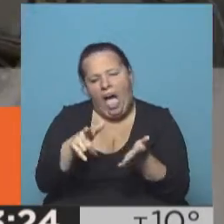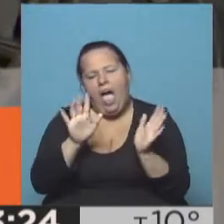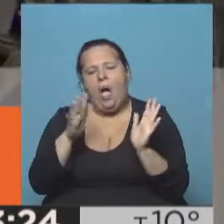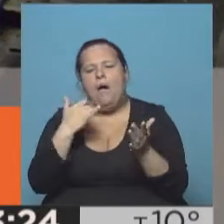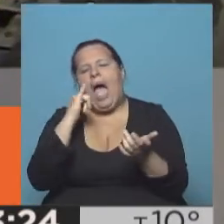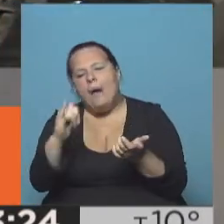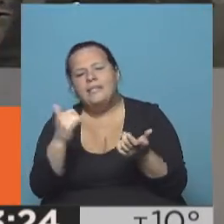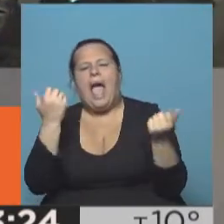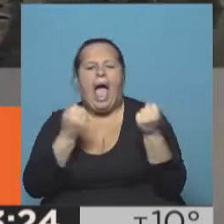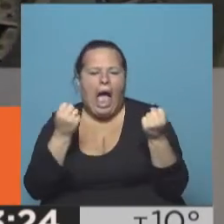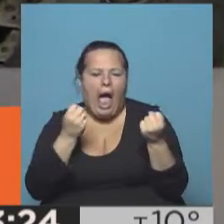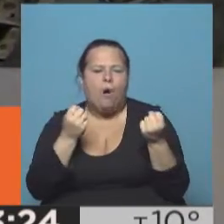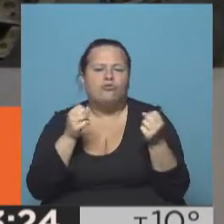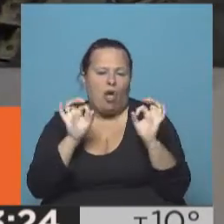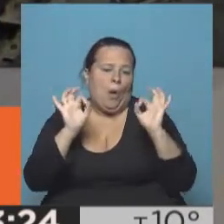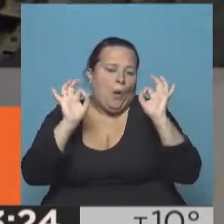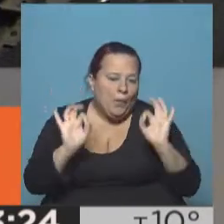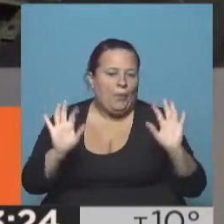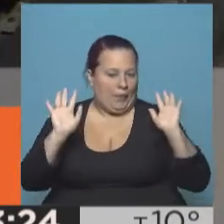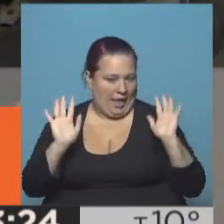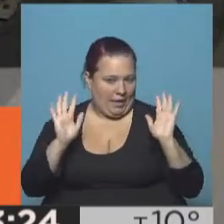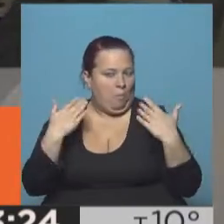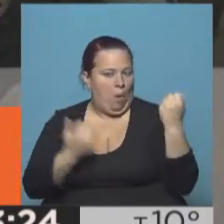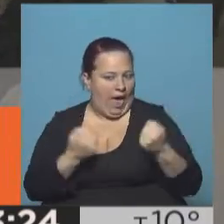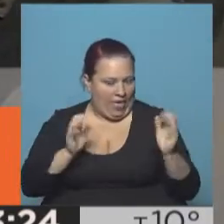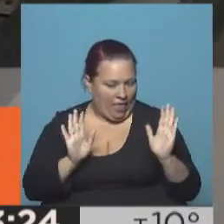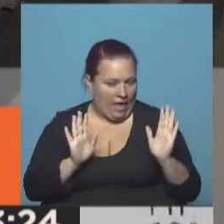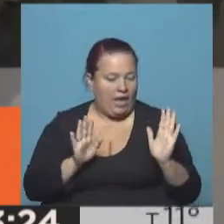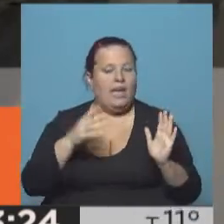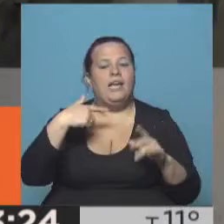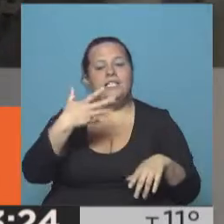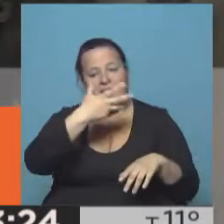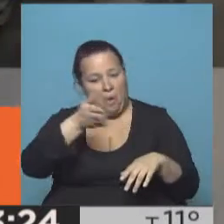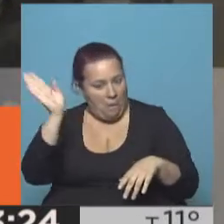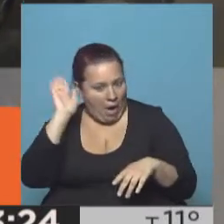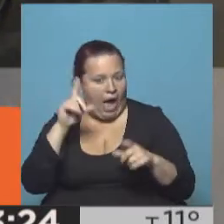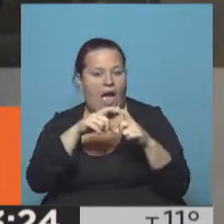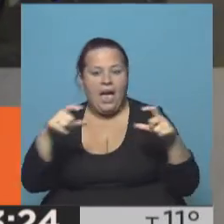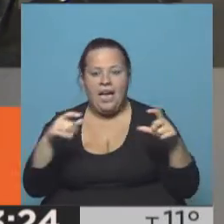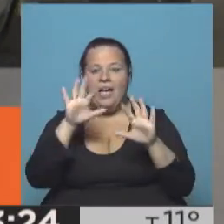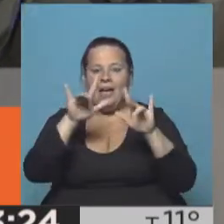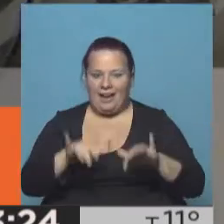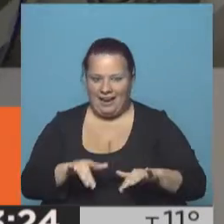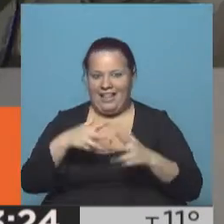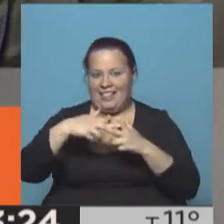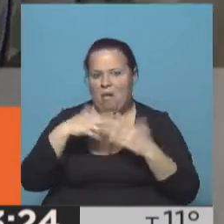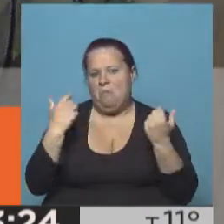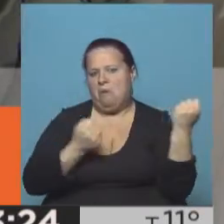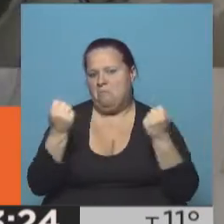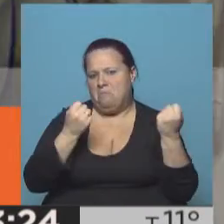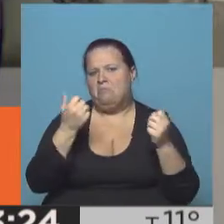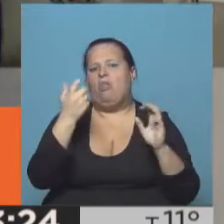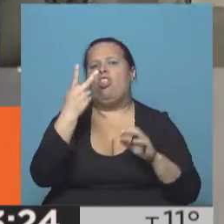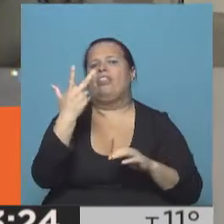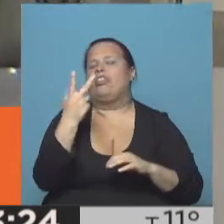se dice que es un vehículo que está condicional se va a retirar de la planta con el informe técnico y va a poder circular durante